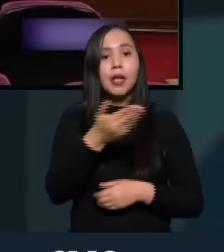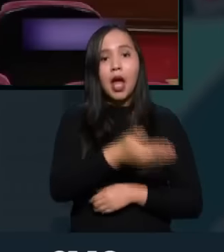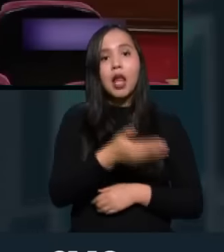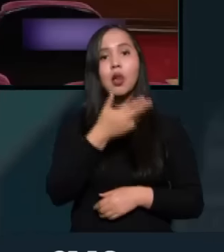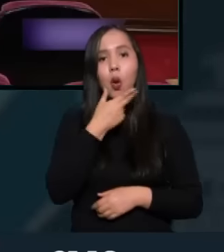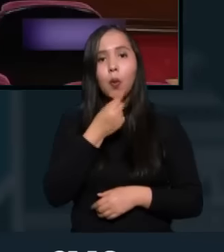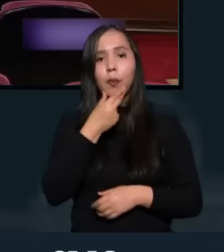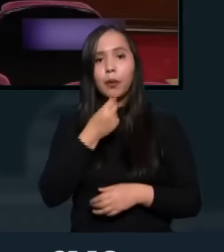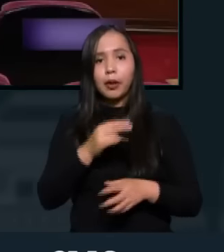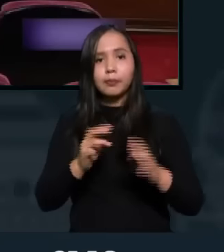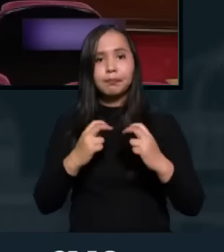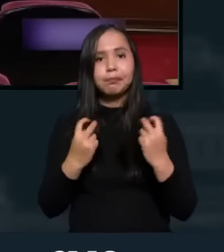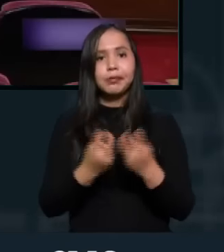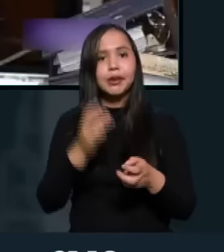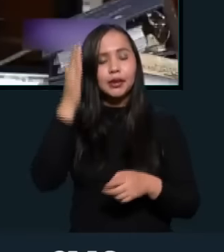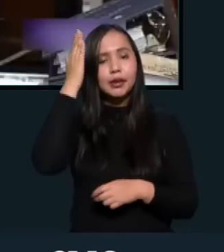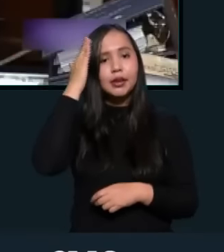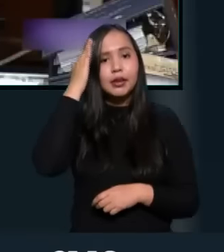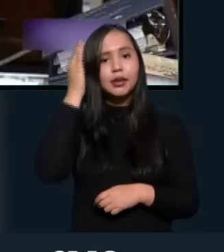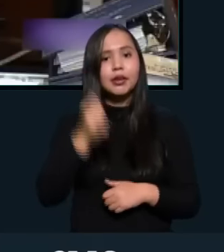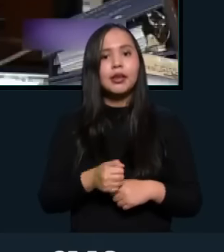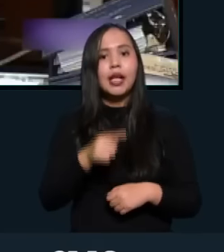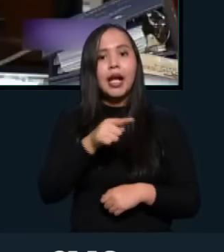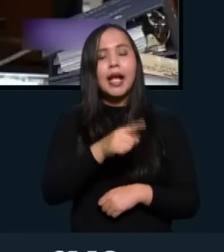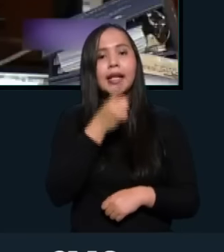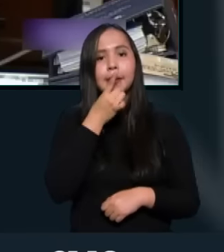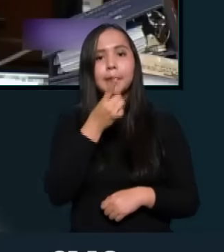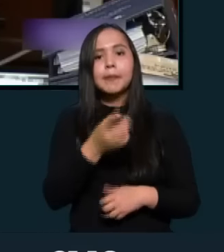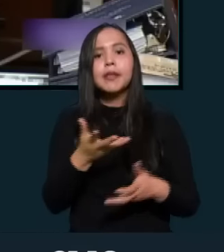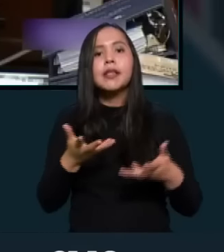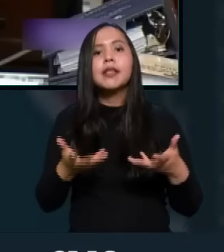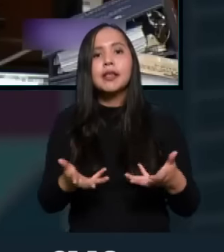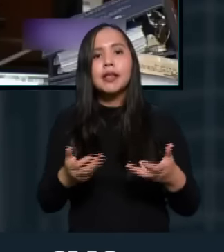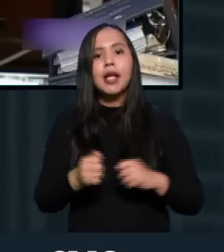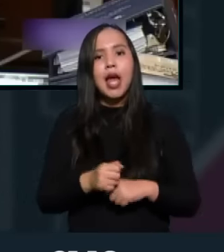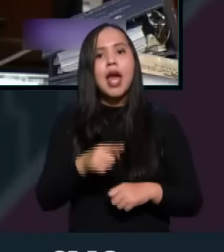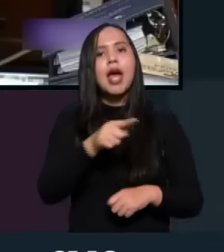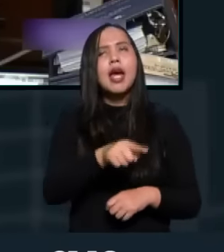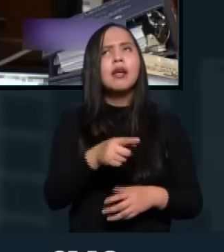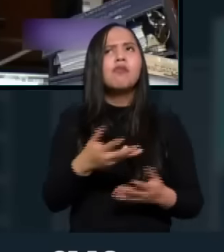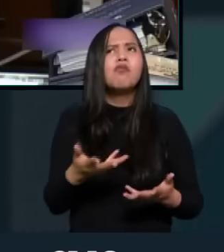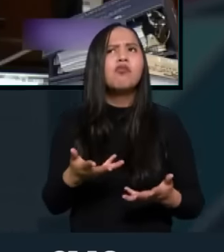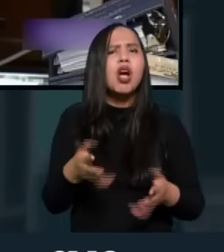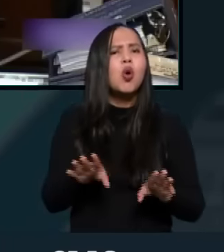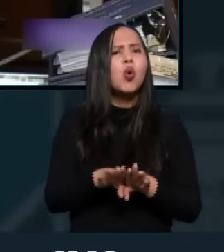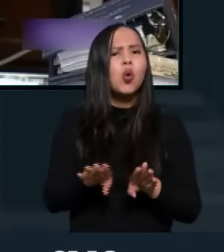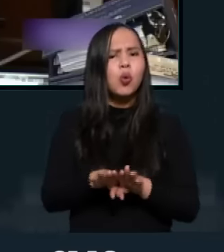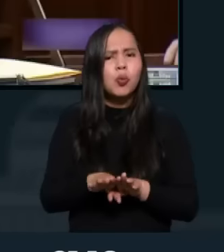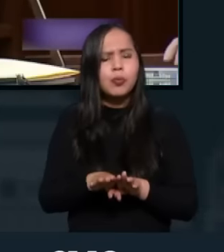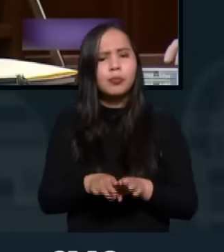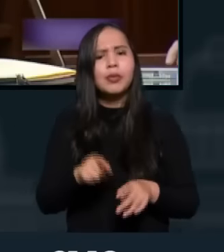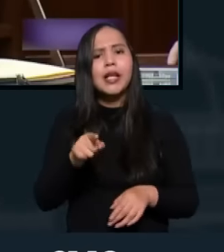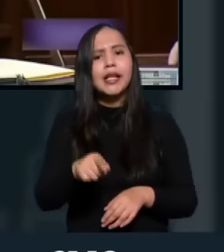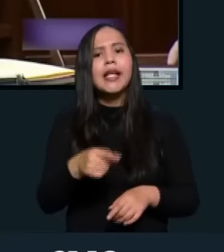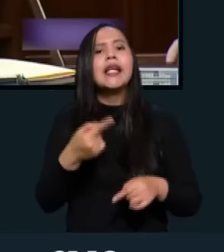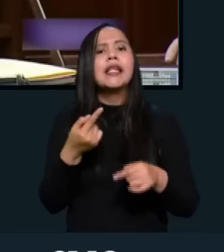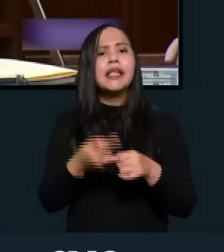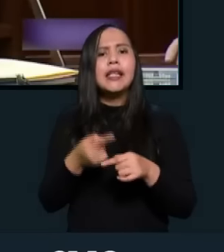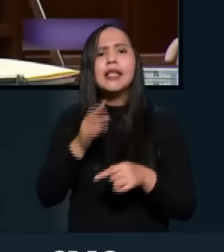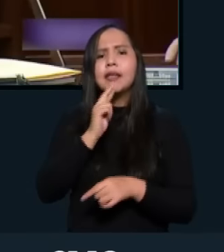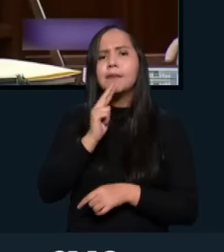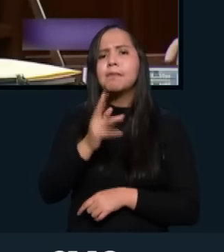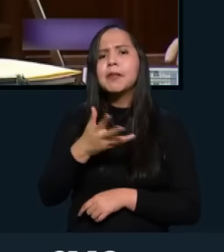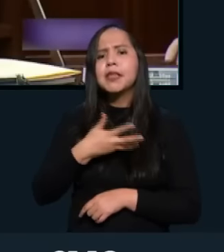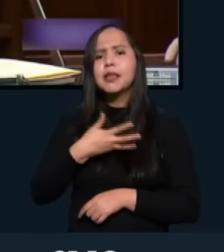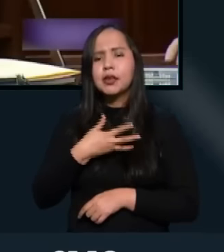ministro Pérez Dayán dice, para mí, la legitimación, que significa quién puede impugnar, con la competencia, que significa quién puede resolver,